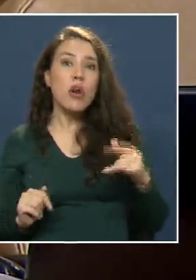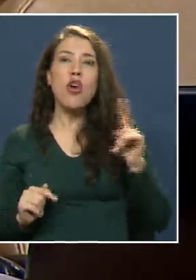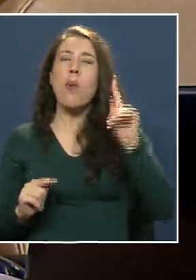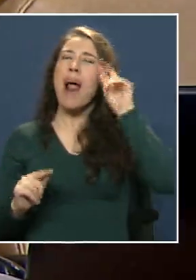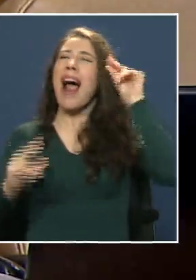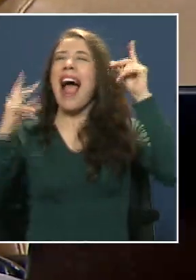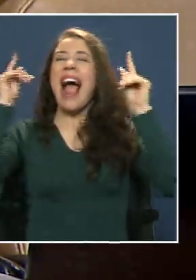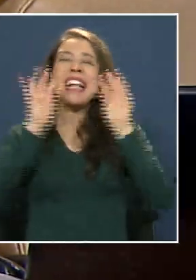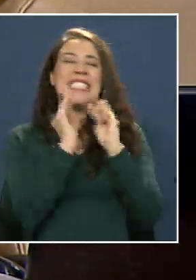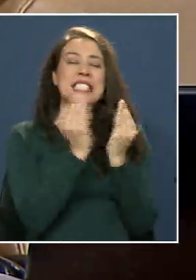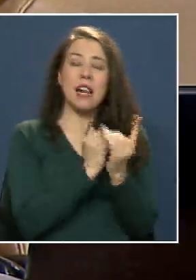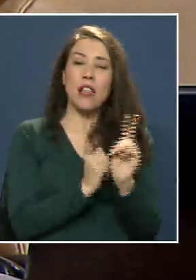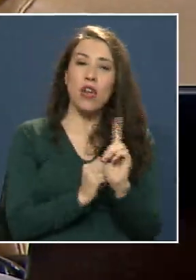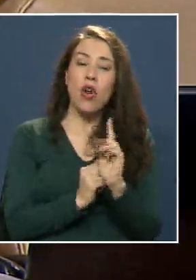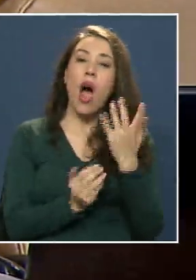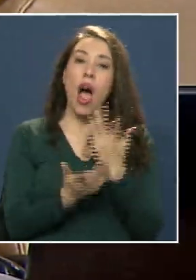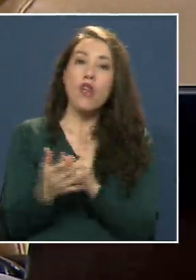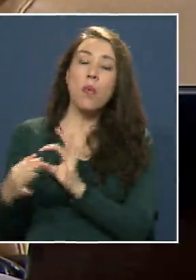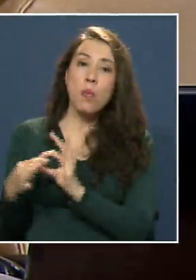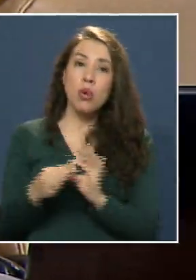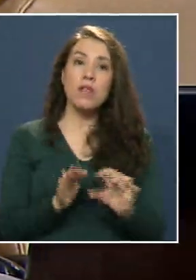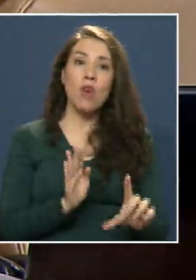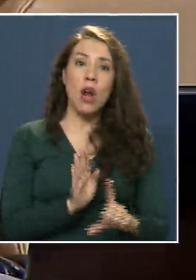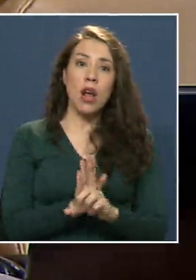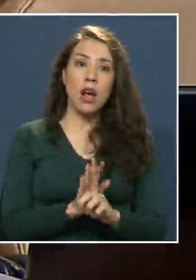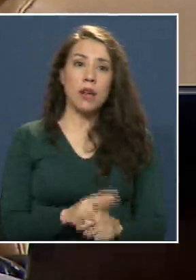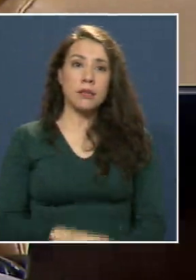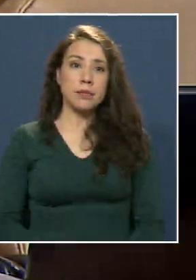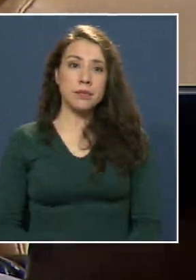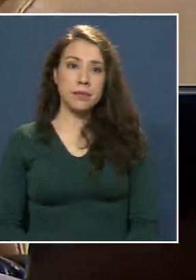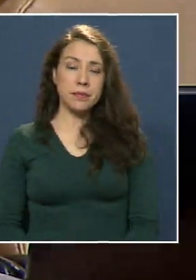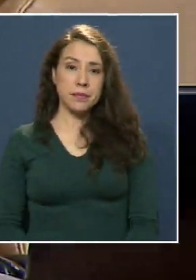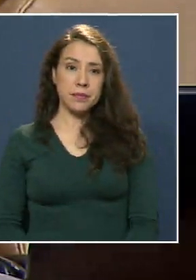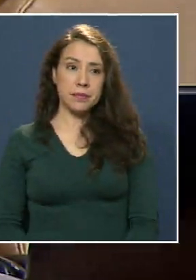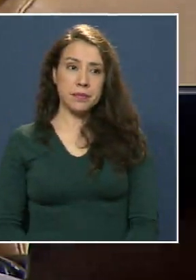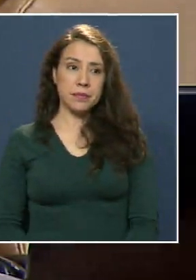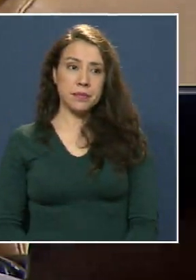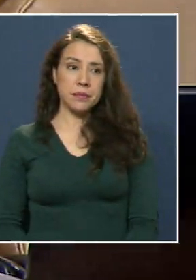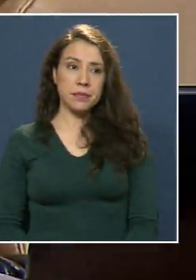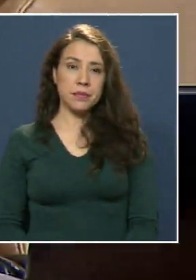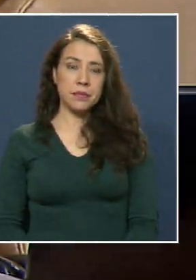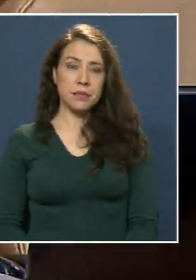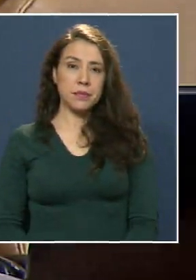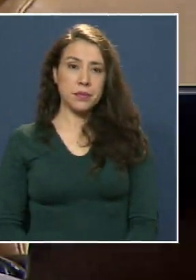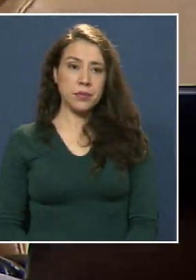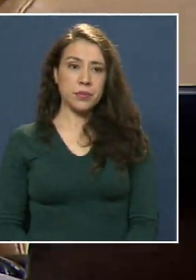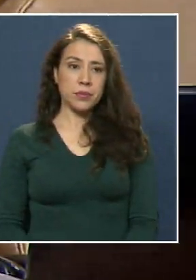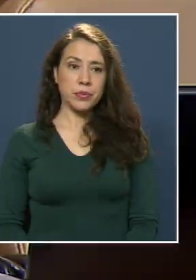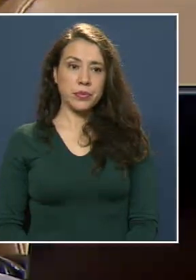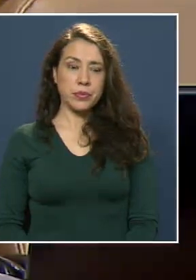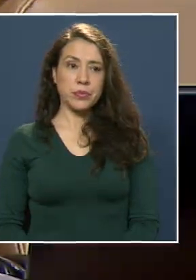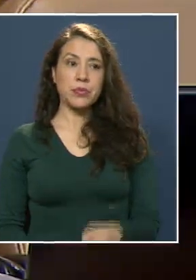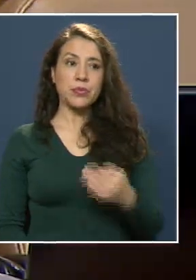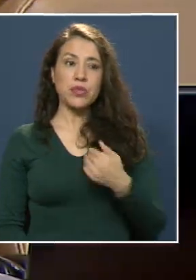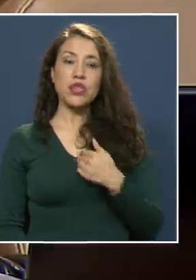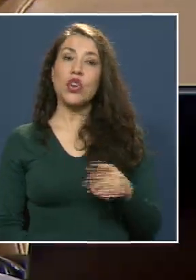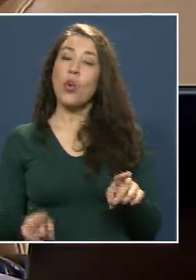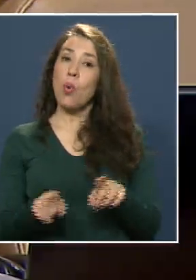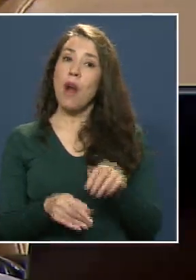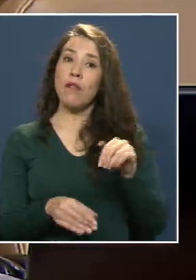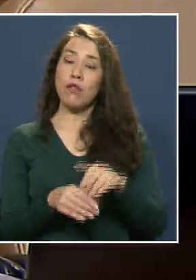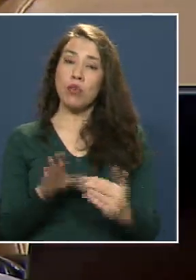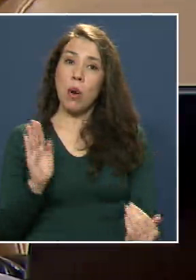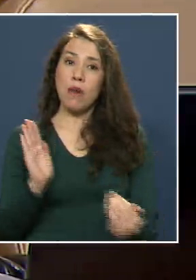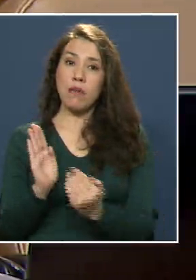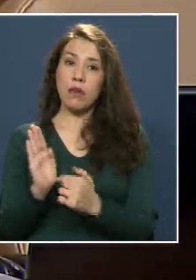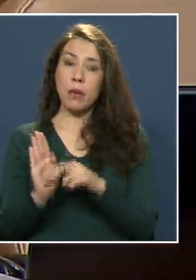y medianoche, sino que tienen su fundamentación jurídica. No obstante aquello, presidente, yo voy a votar a favor de este